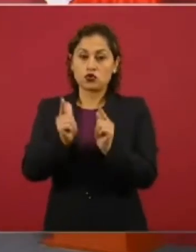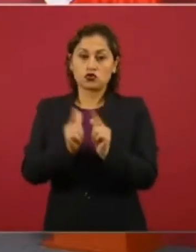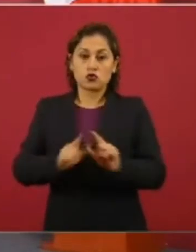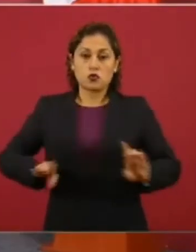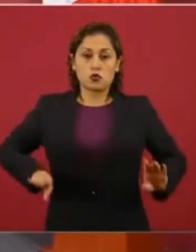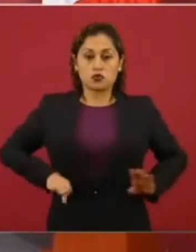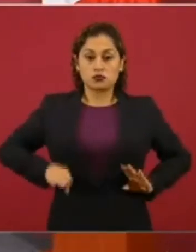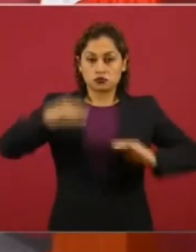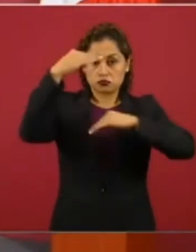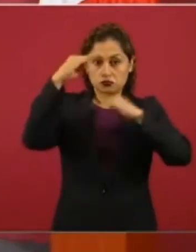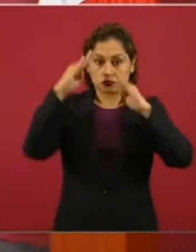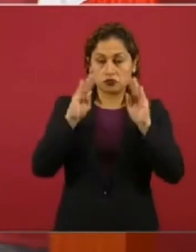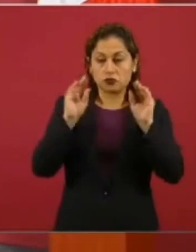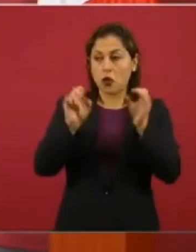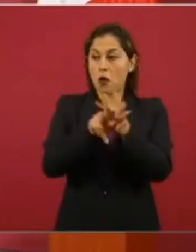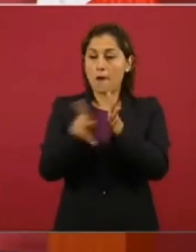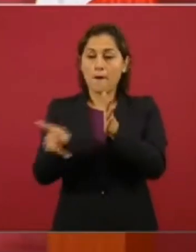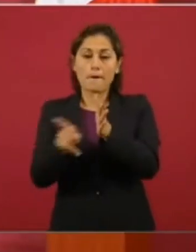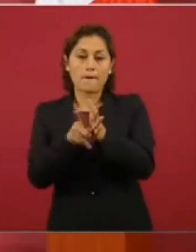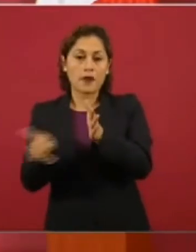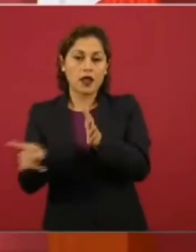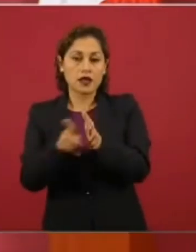fifí